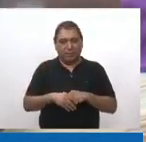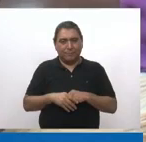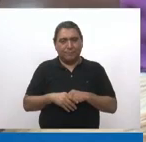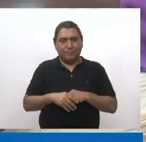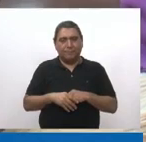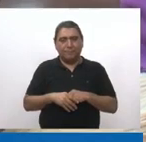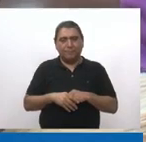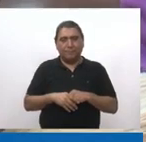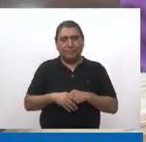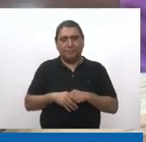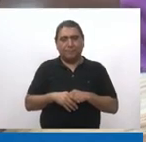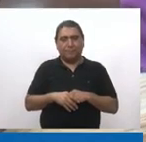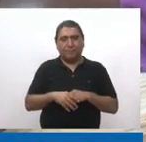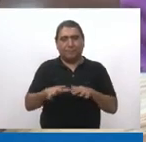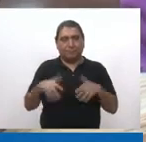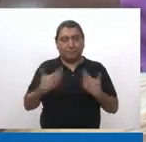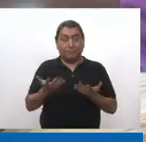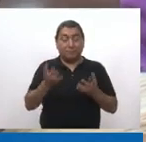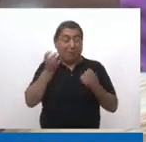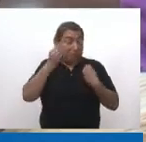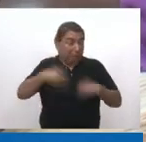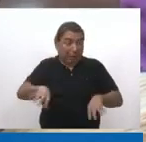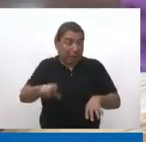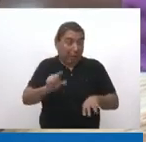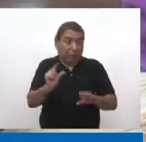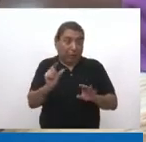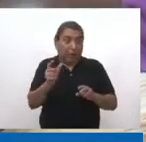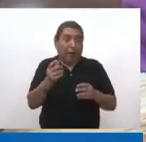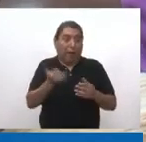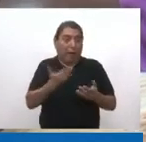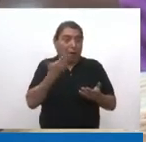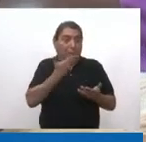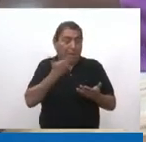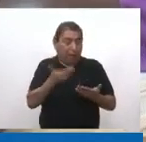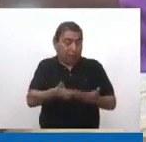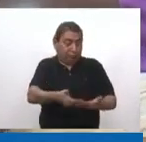Bueno, esperen que me pierdo un poquito, pero tengo muchos papeles.